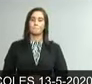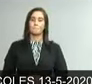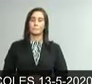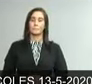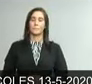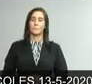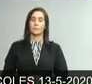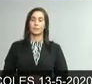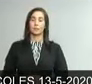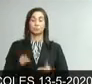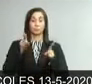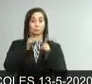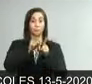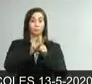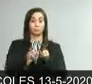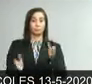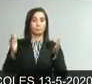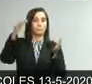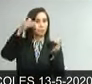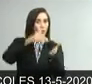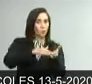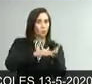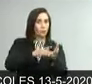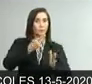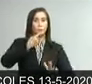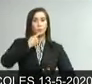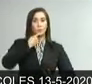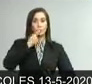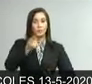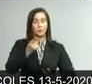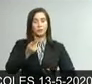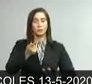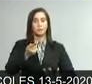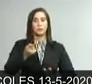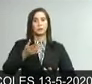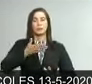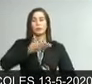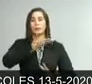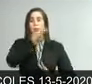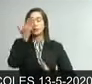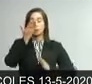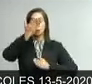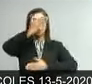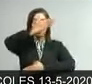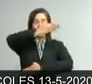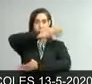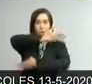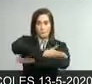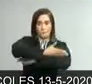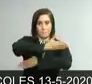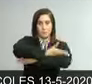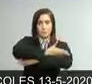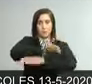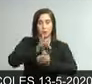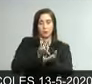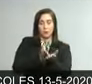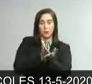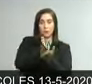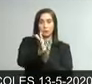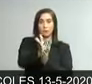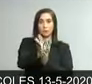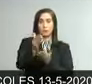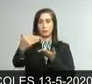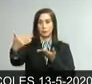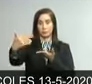ratificar que no hay bloqueo de las entradas y salidas de la